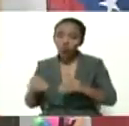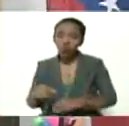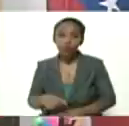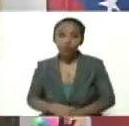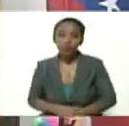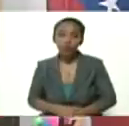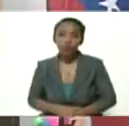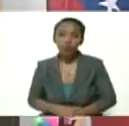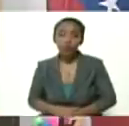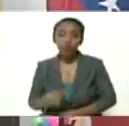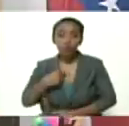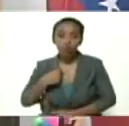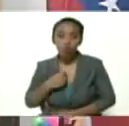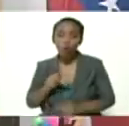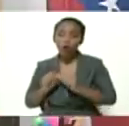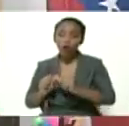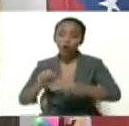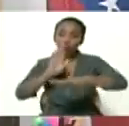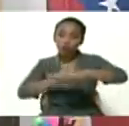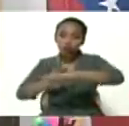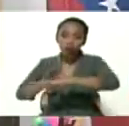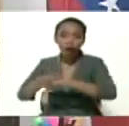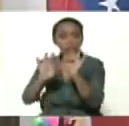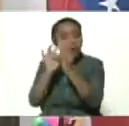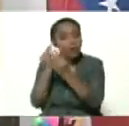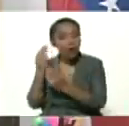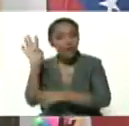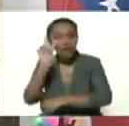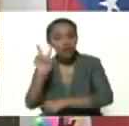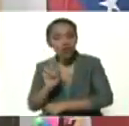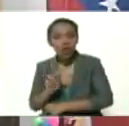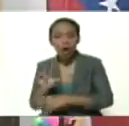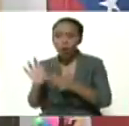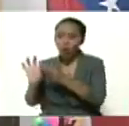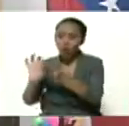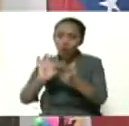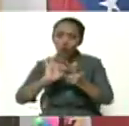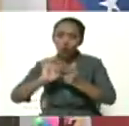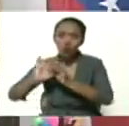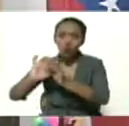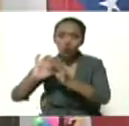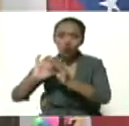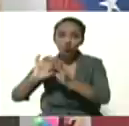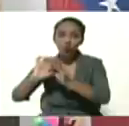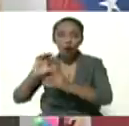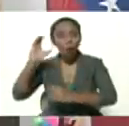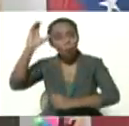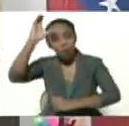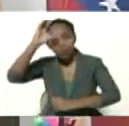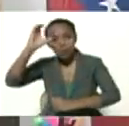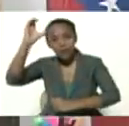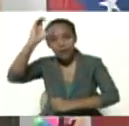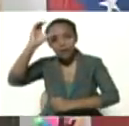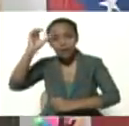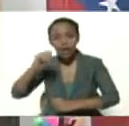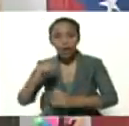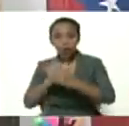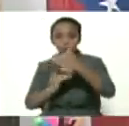Yo le sigo haciendo un llamado a la familia venezolana, a la unión, a la conciencia